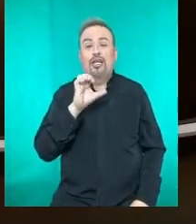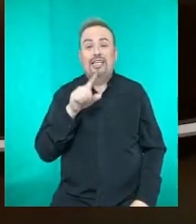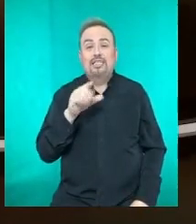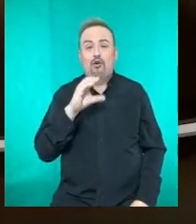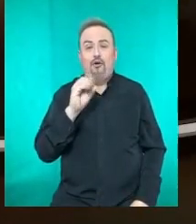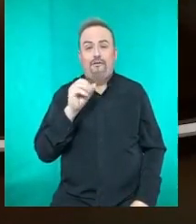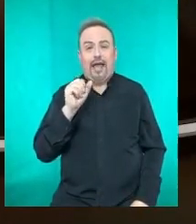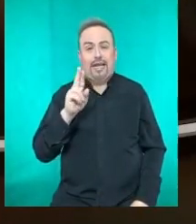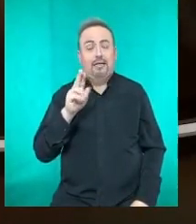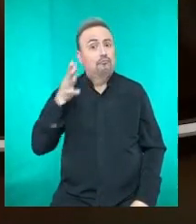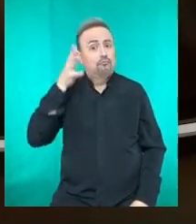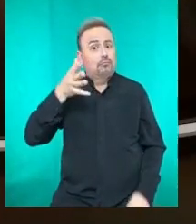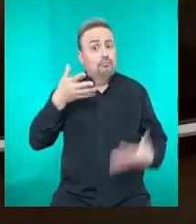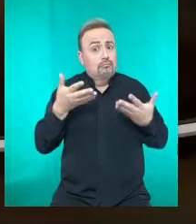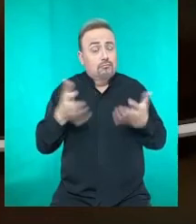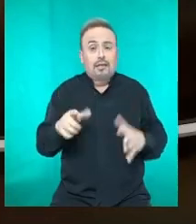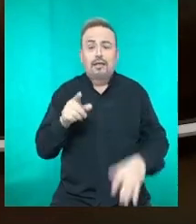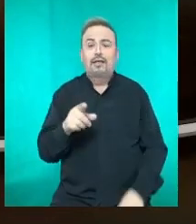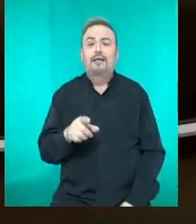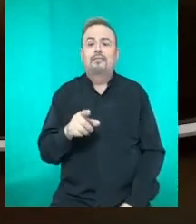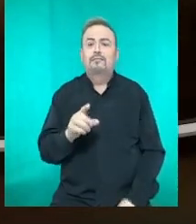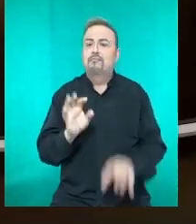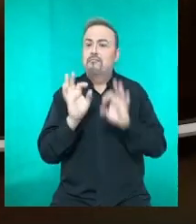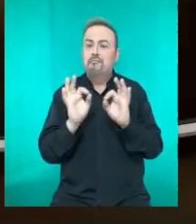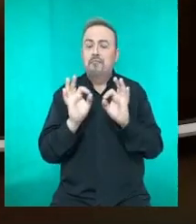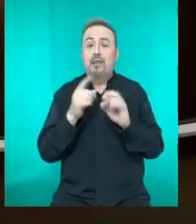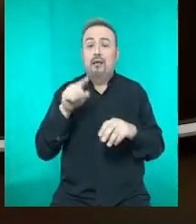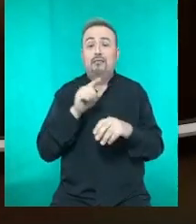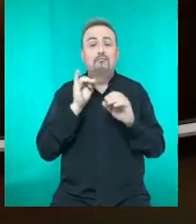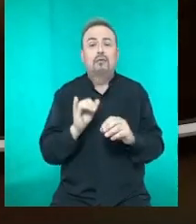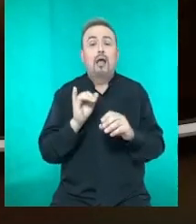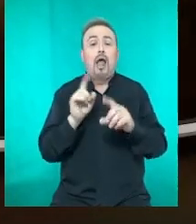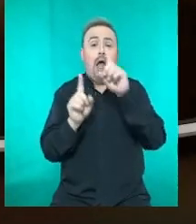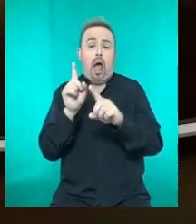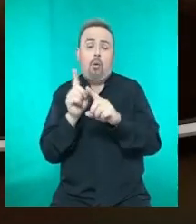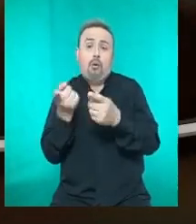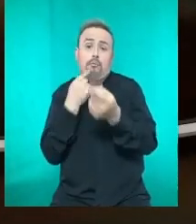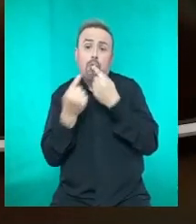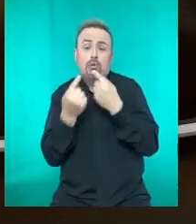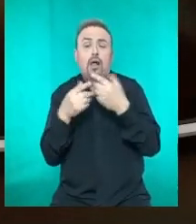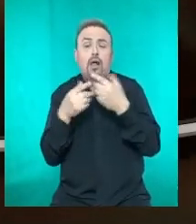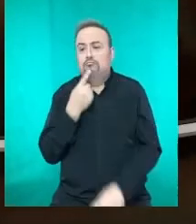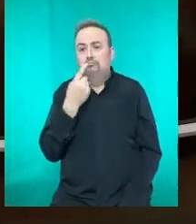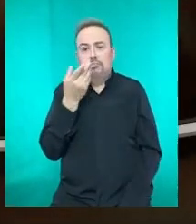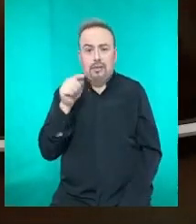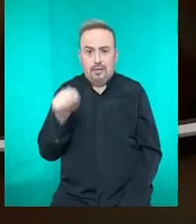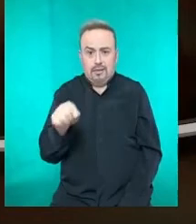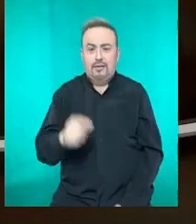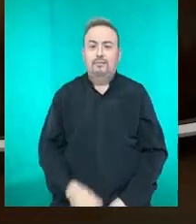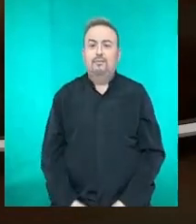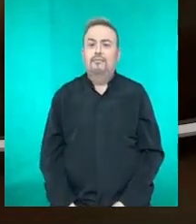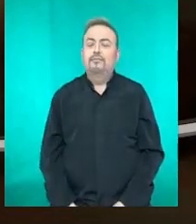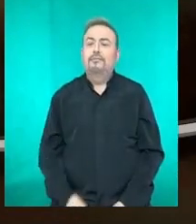día de hoy. Y como ya es la formalidad que tenemos nosotros, la modalidad, tenemos algunas preguntas para formularle a usted en el día de hoy, pues.